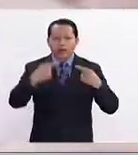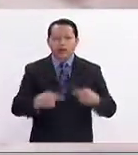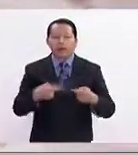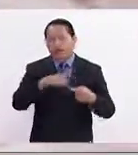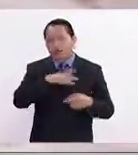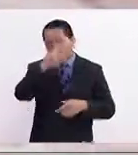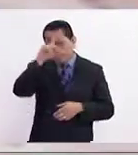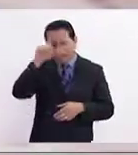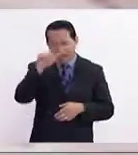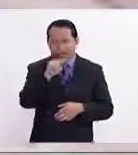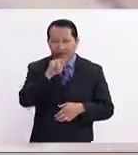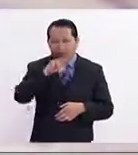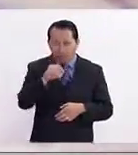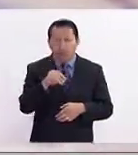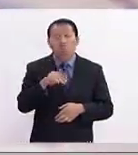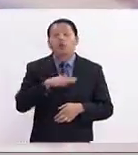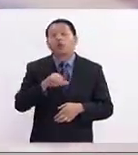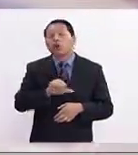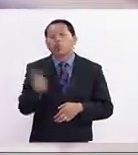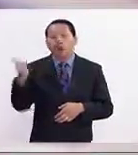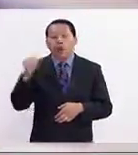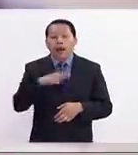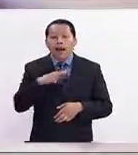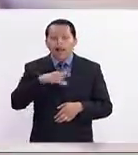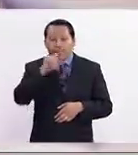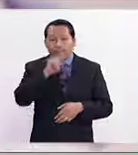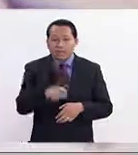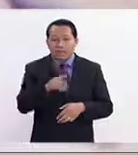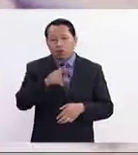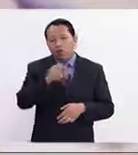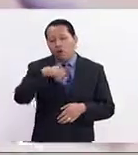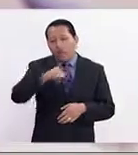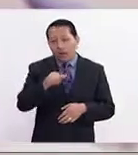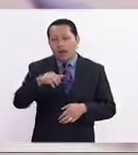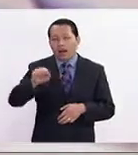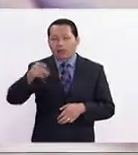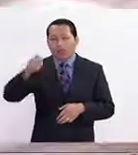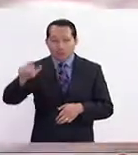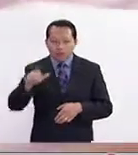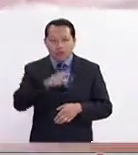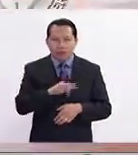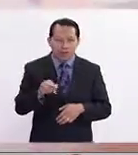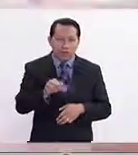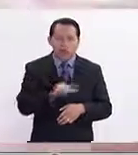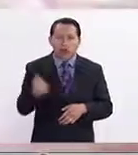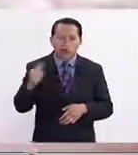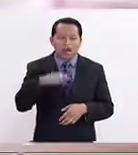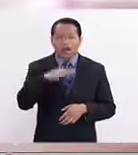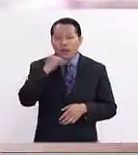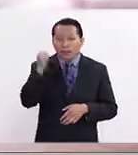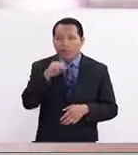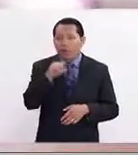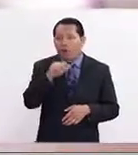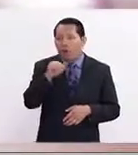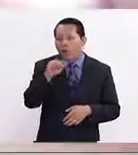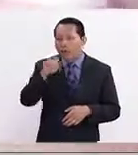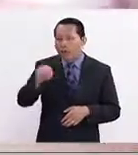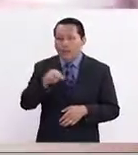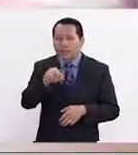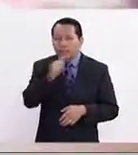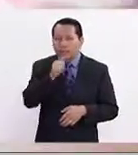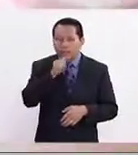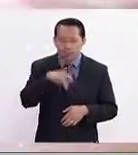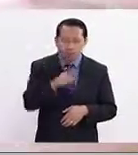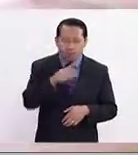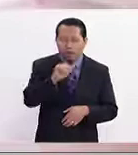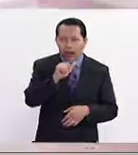Madrid, la Roma de Héctor Moreno, en contra del conjunto del SPAL. En la Bundesliga alemana todavía no está listo Marco Fabián, pero sí lo estará